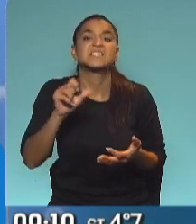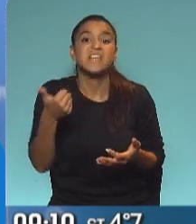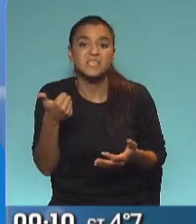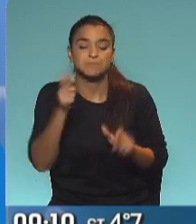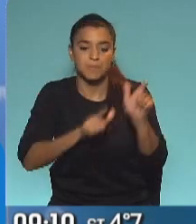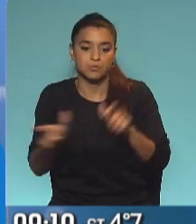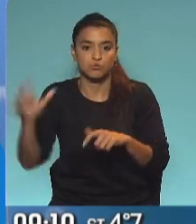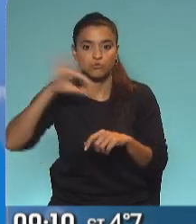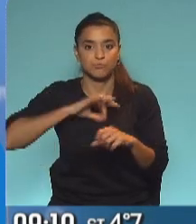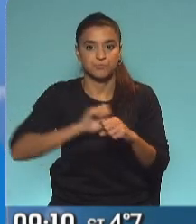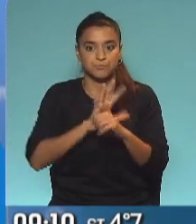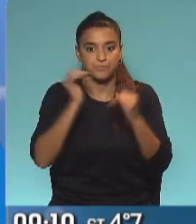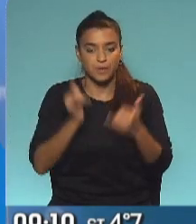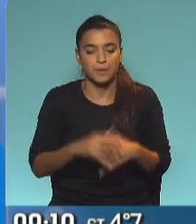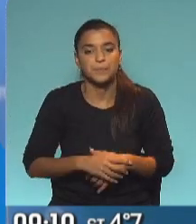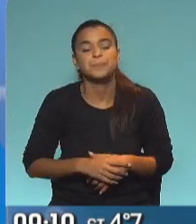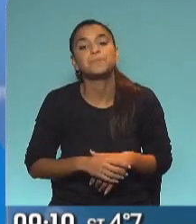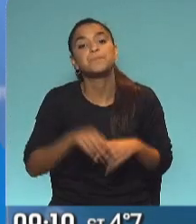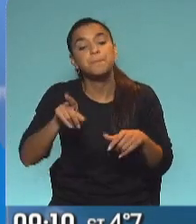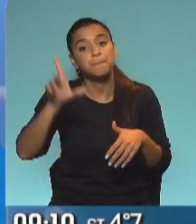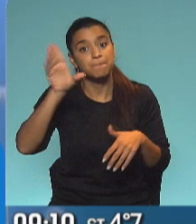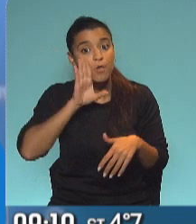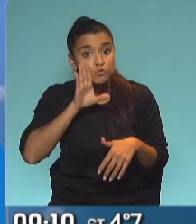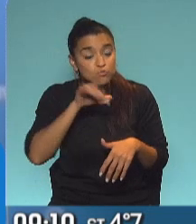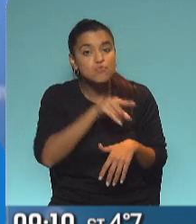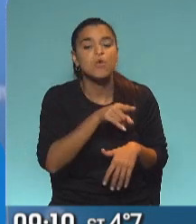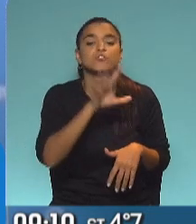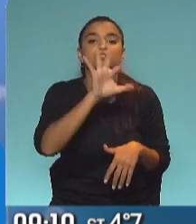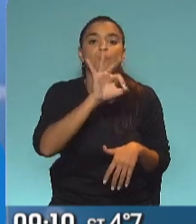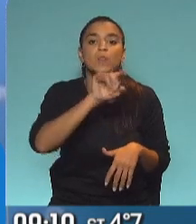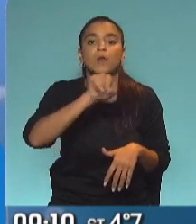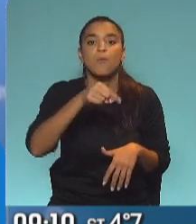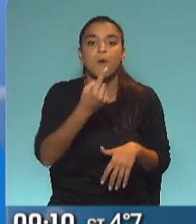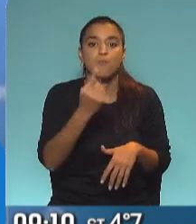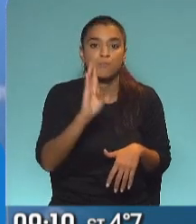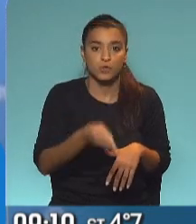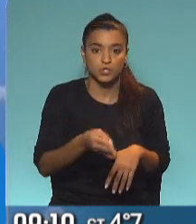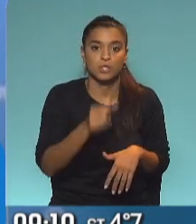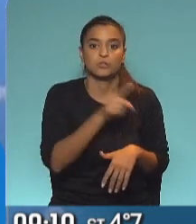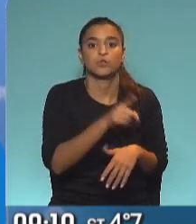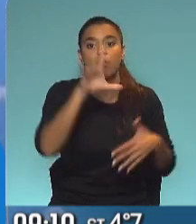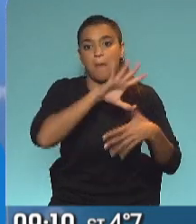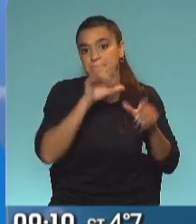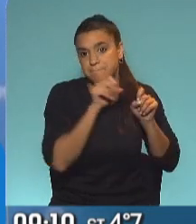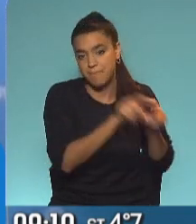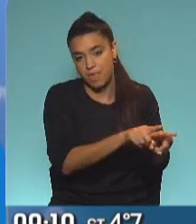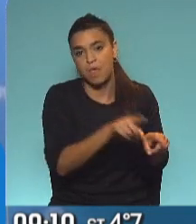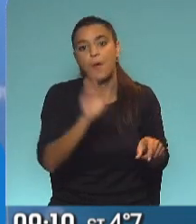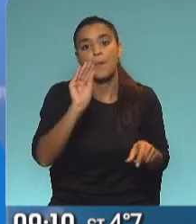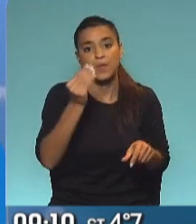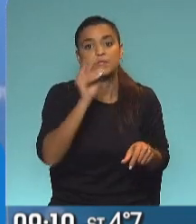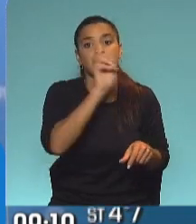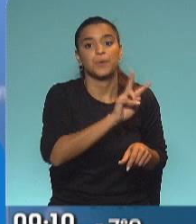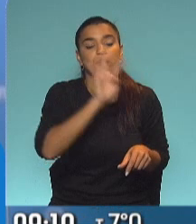en nuestro continente. Estados Unidos representa el 50,1% de los casos americanos, Brasil